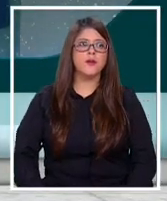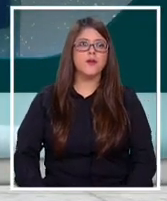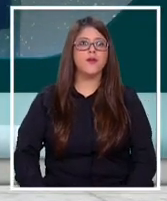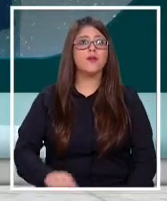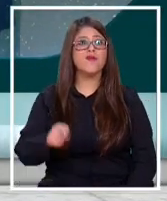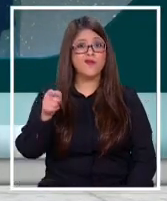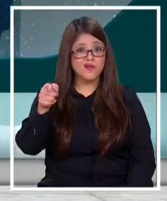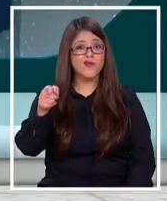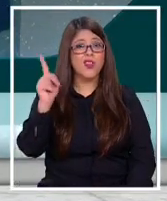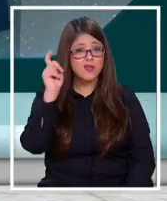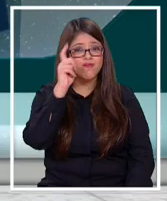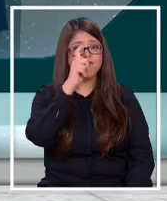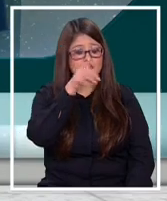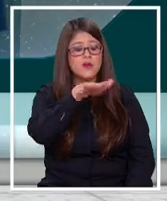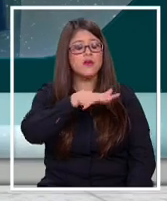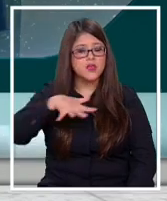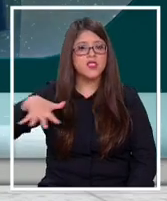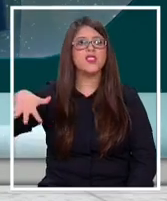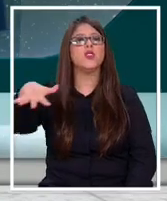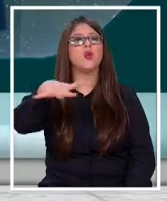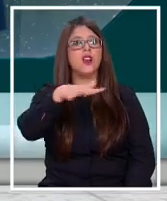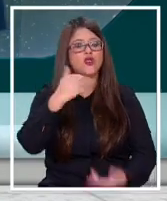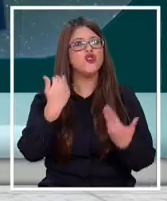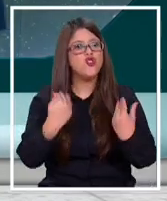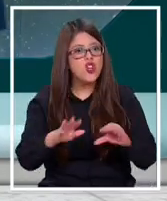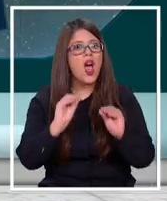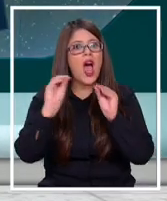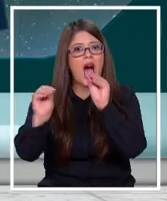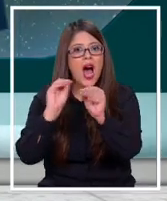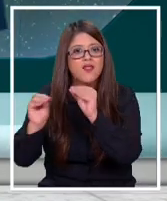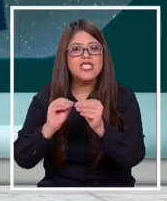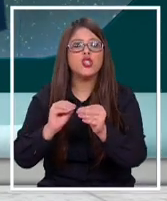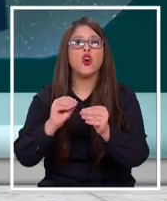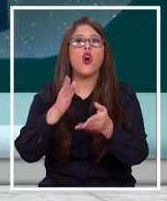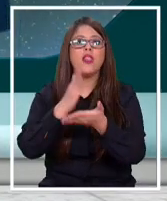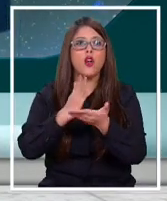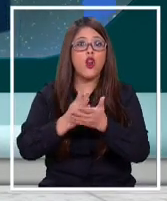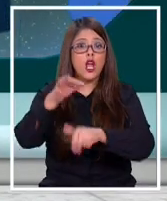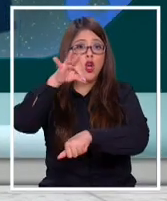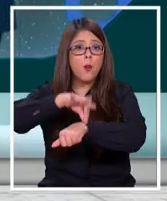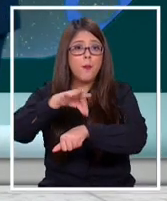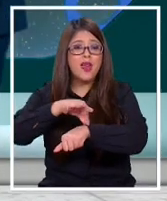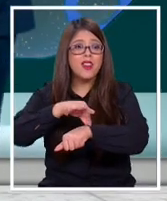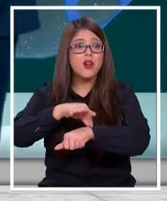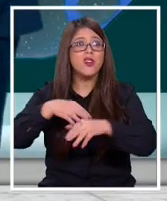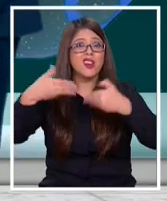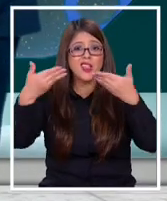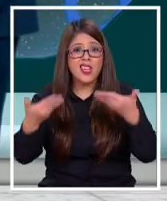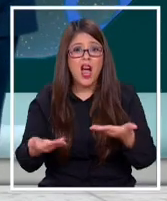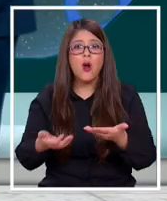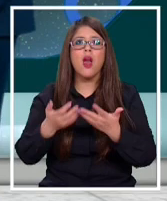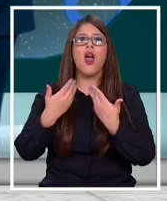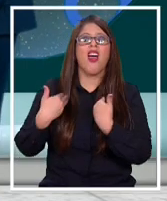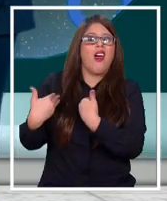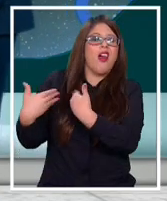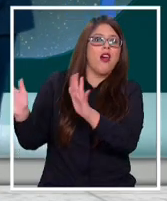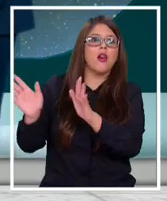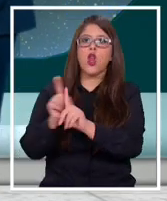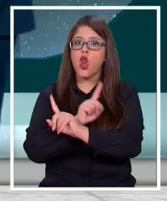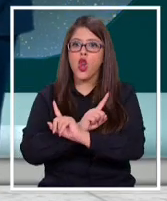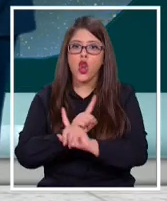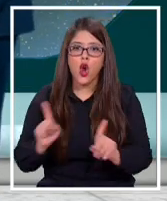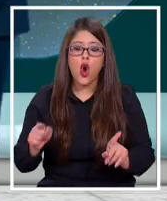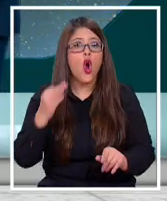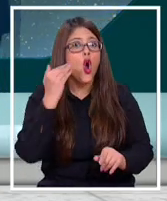Está complicada la situación, han alertado ya incluso desde el Colegio Médico que no es momento de relajarse. No, pues